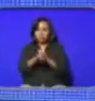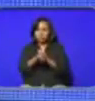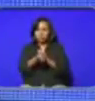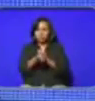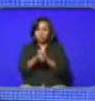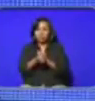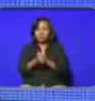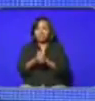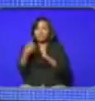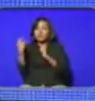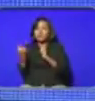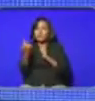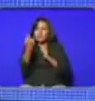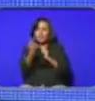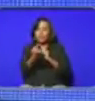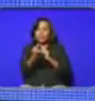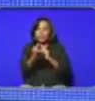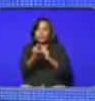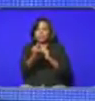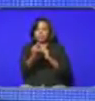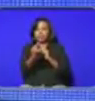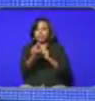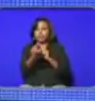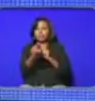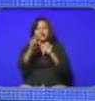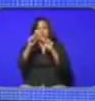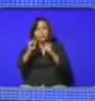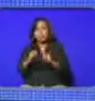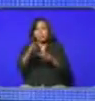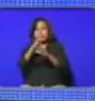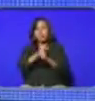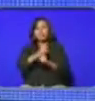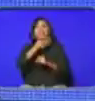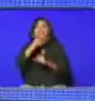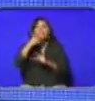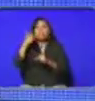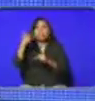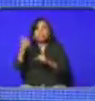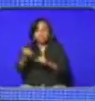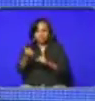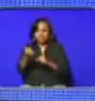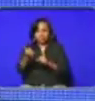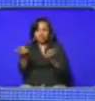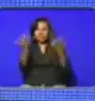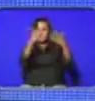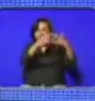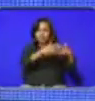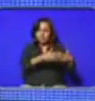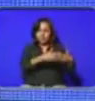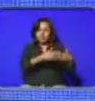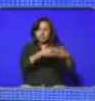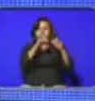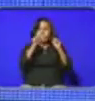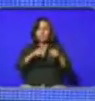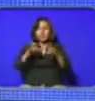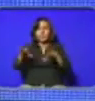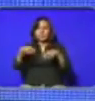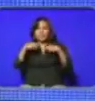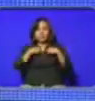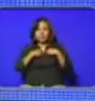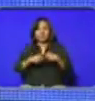cada vez el producto que salga sea un producto de calidad aceptado por la industria, que sería el mecanismo